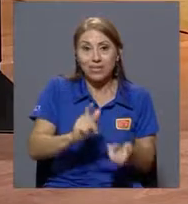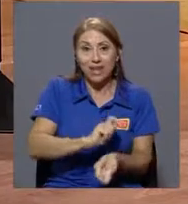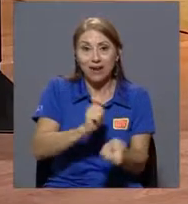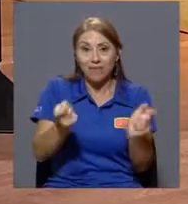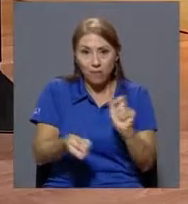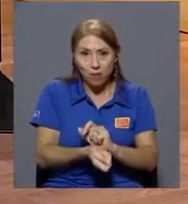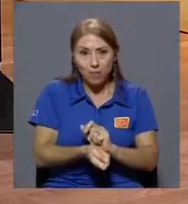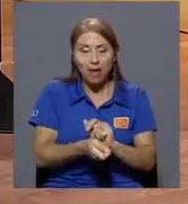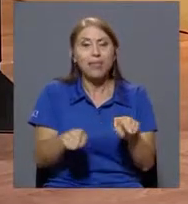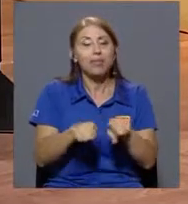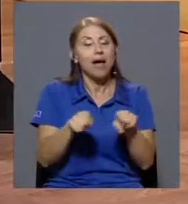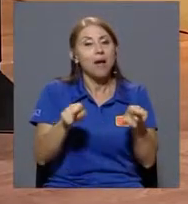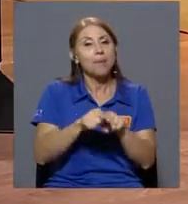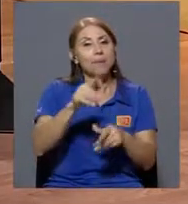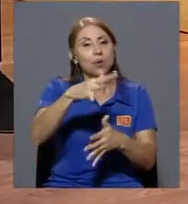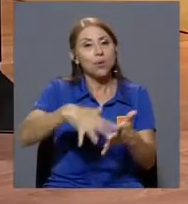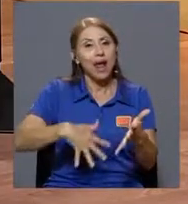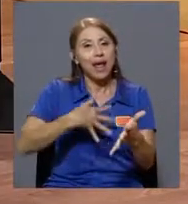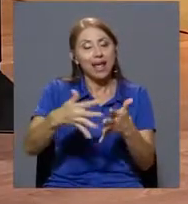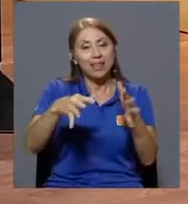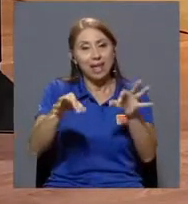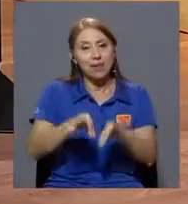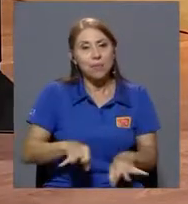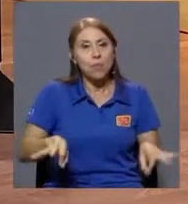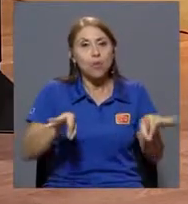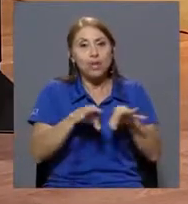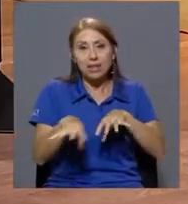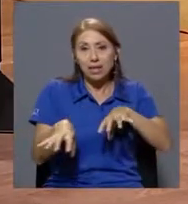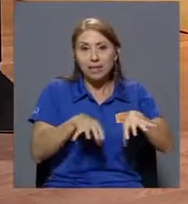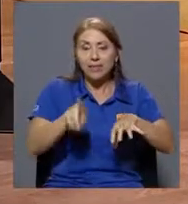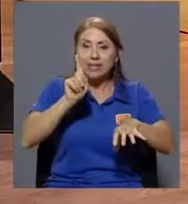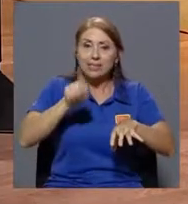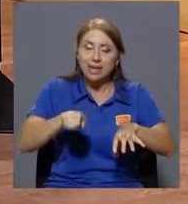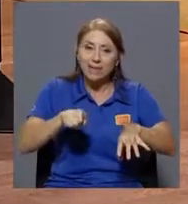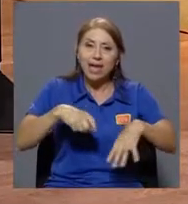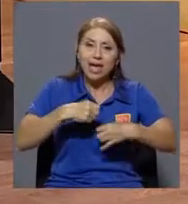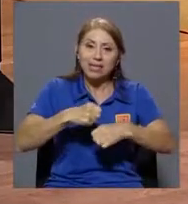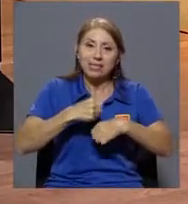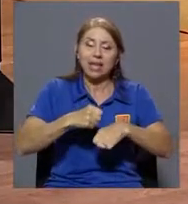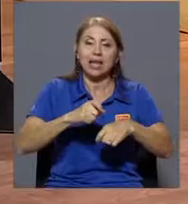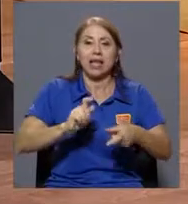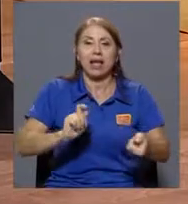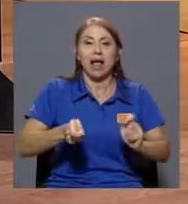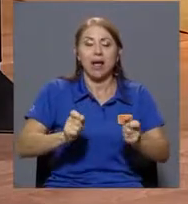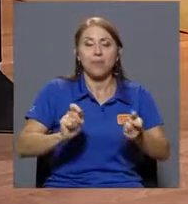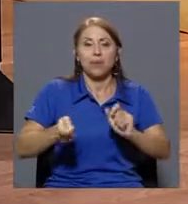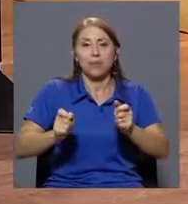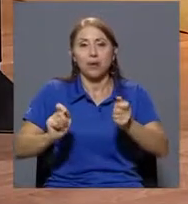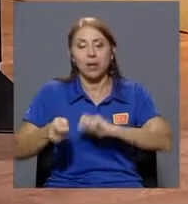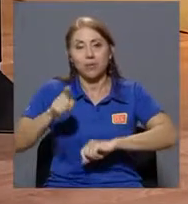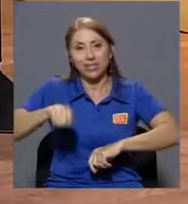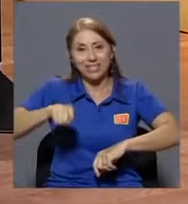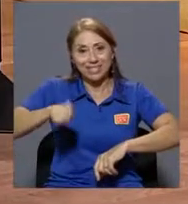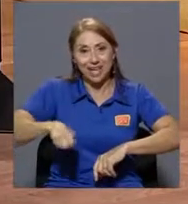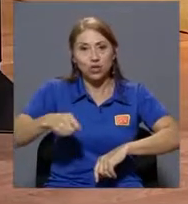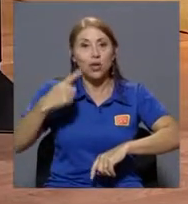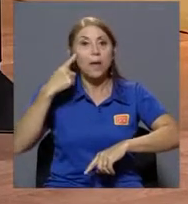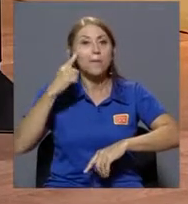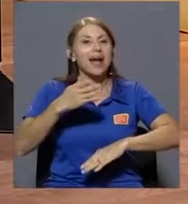agenda importante de otros cambios que es necesario para en el mediano plazo